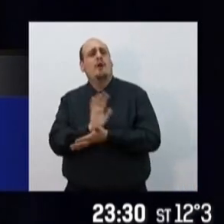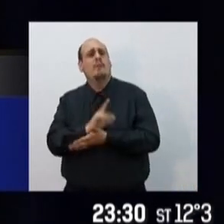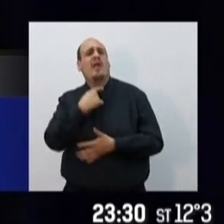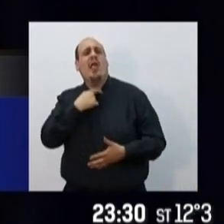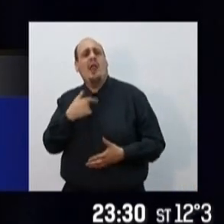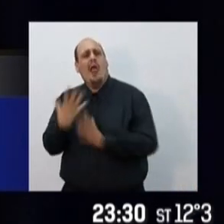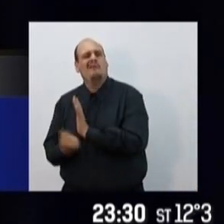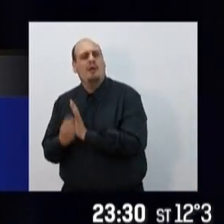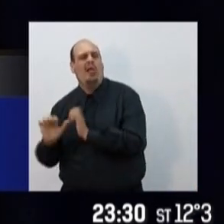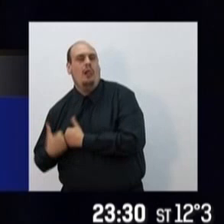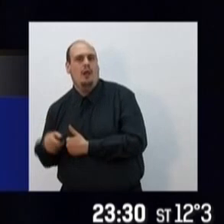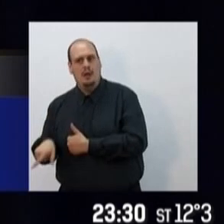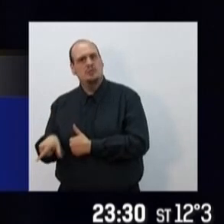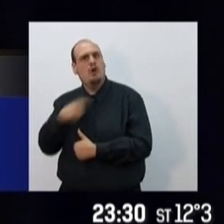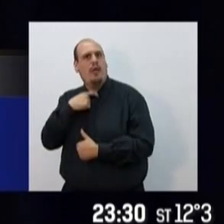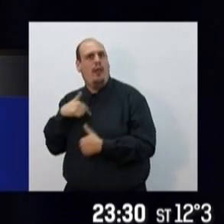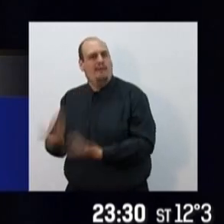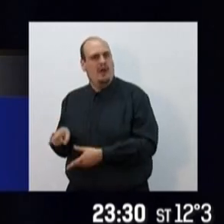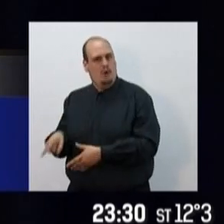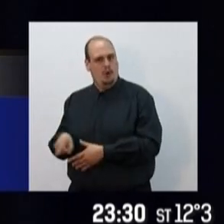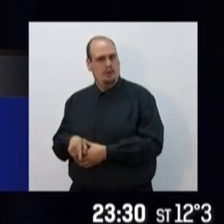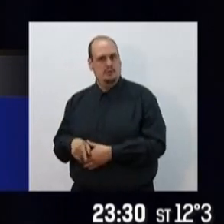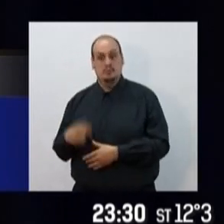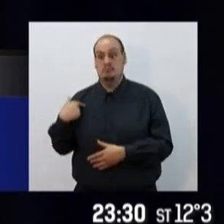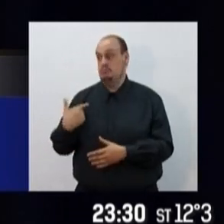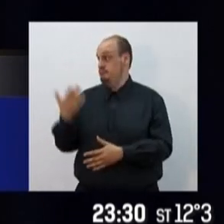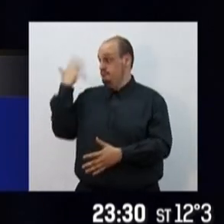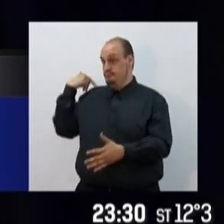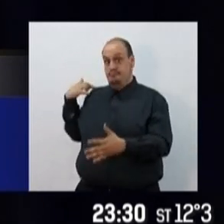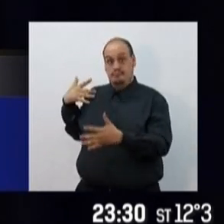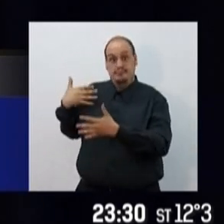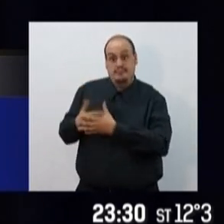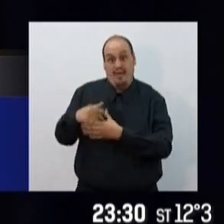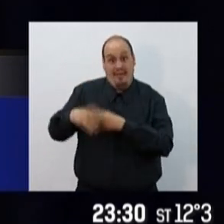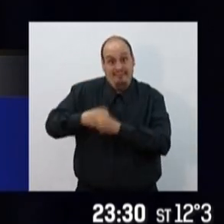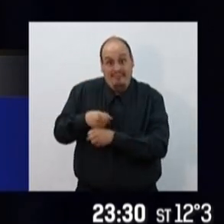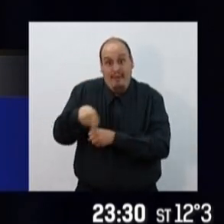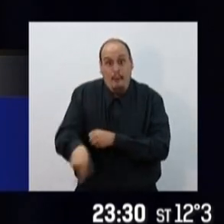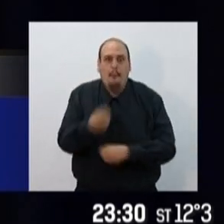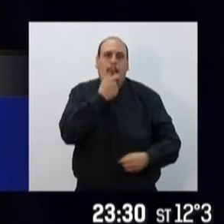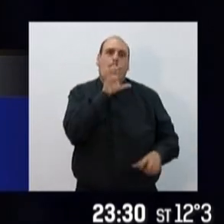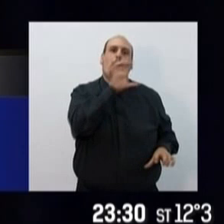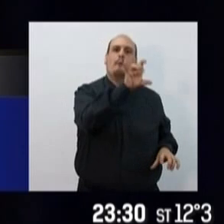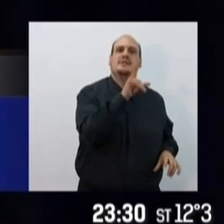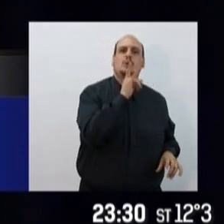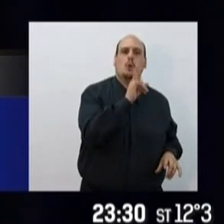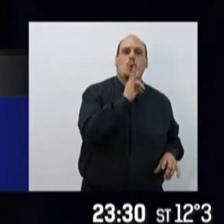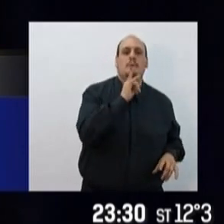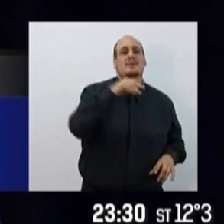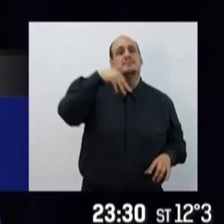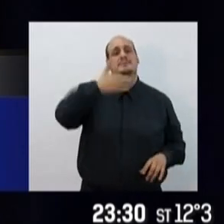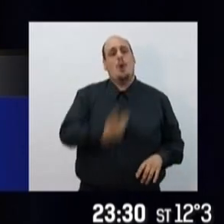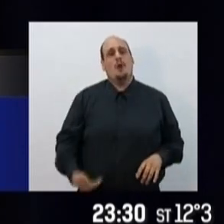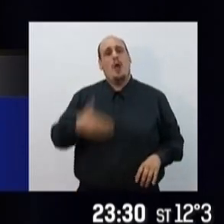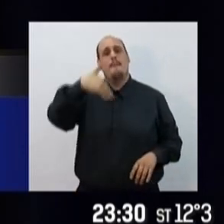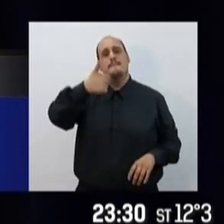clandestino. Nosotros vimos desde esa fecha hasta ahora cómo en Tucumán, por ejemplo, el gobernador Juan Mansur, un animador